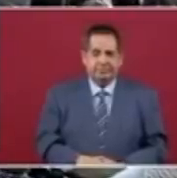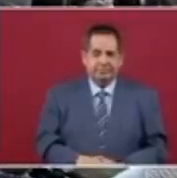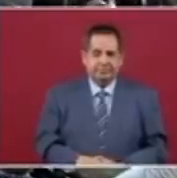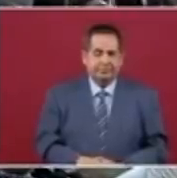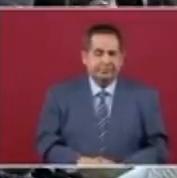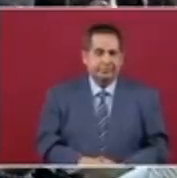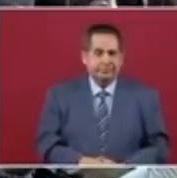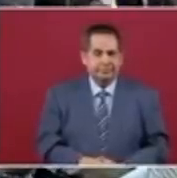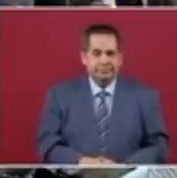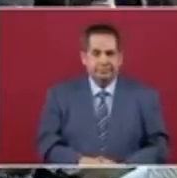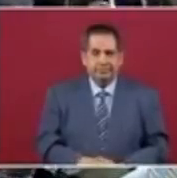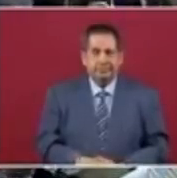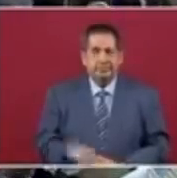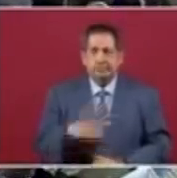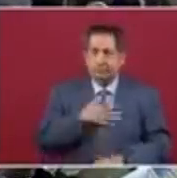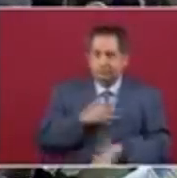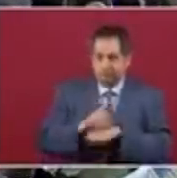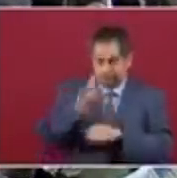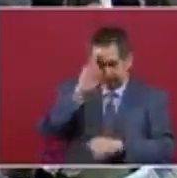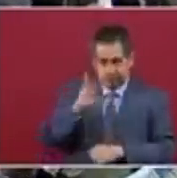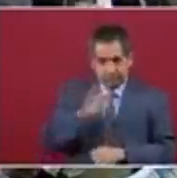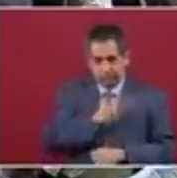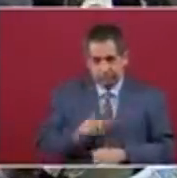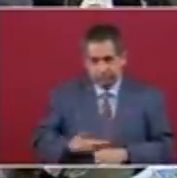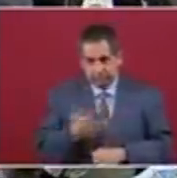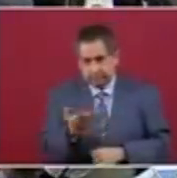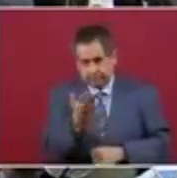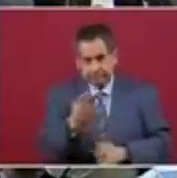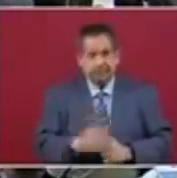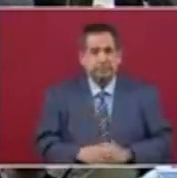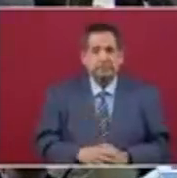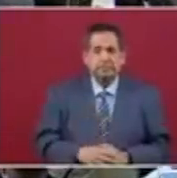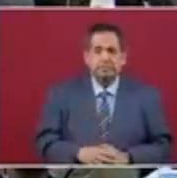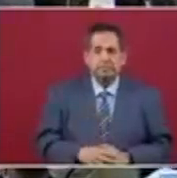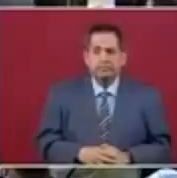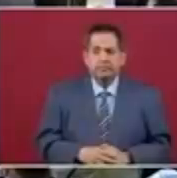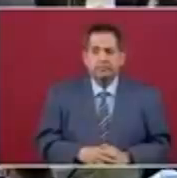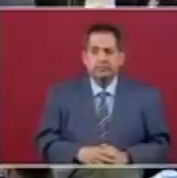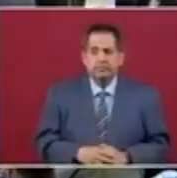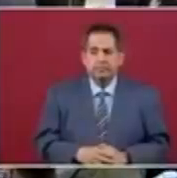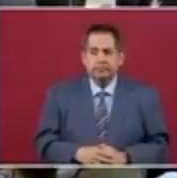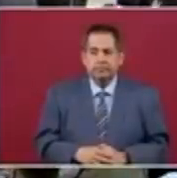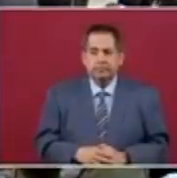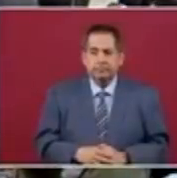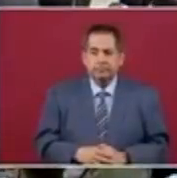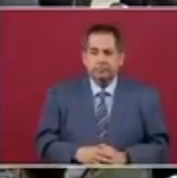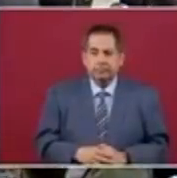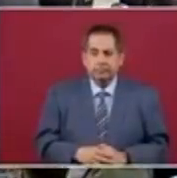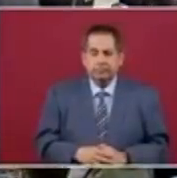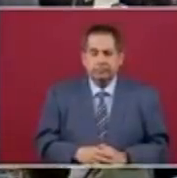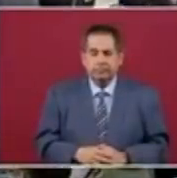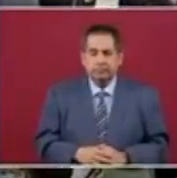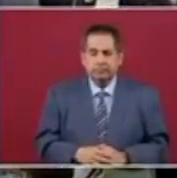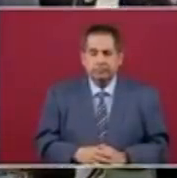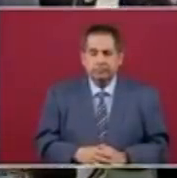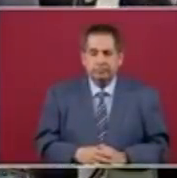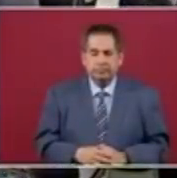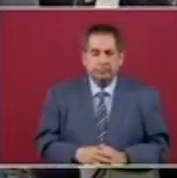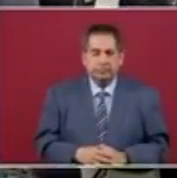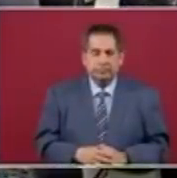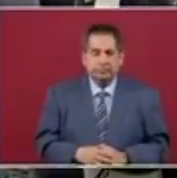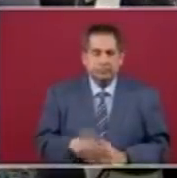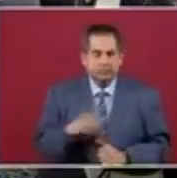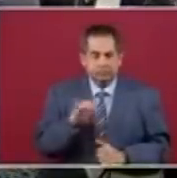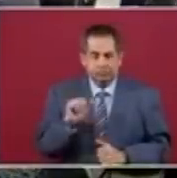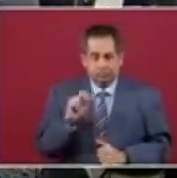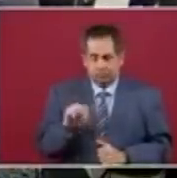Gracias. Buenos días, señor presidente. Bueno, pongo de pie para que las redes sociales no nos digan de cosas. Ok. Urbano Barrera,